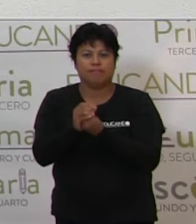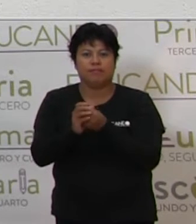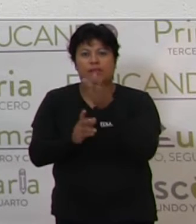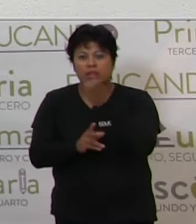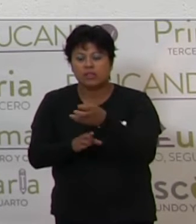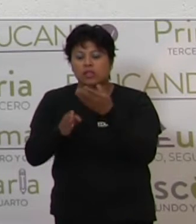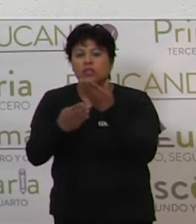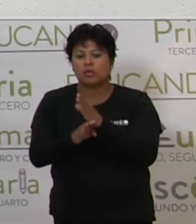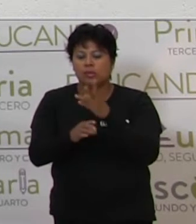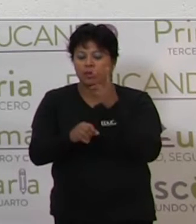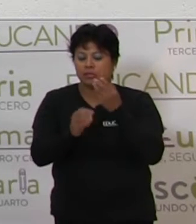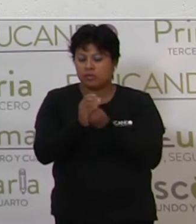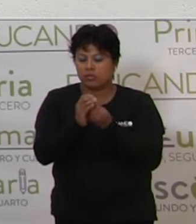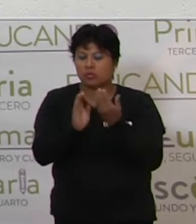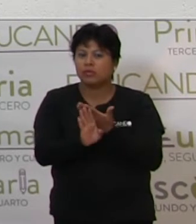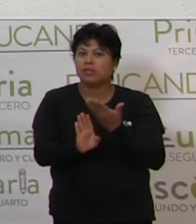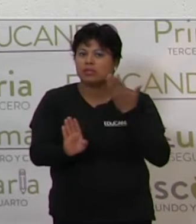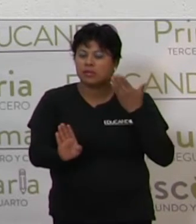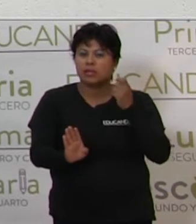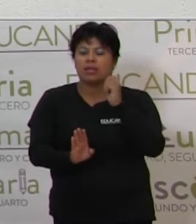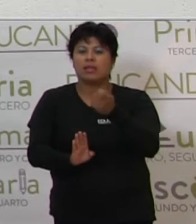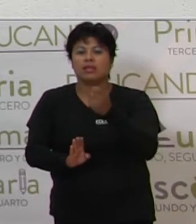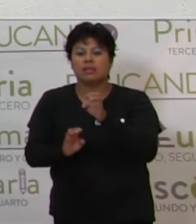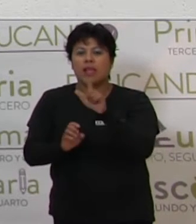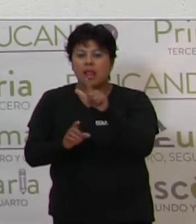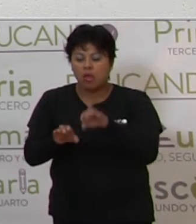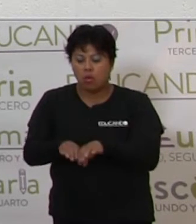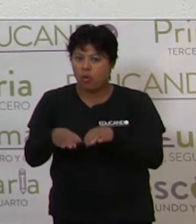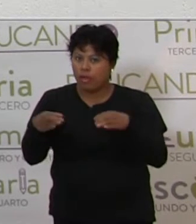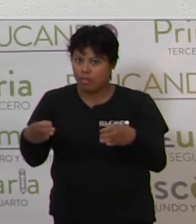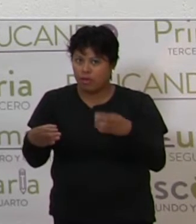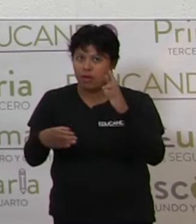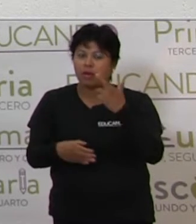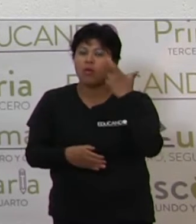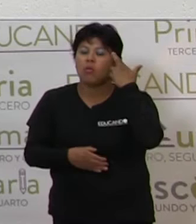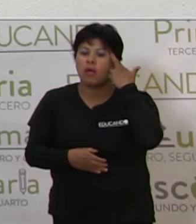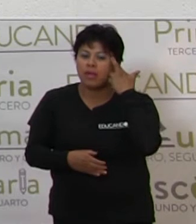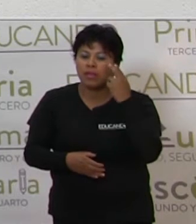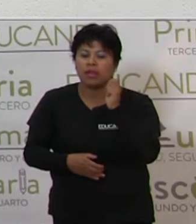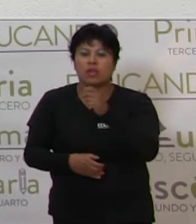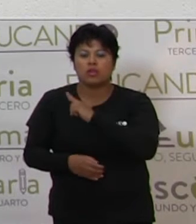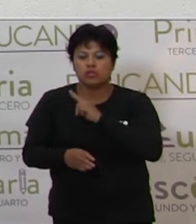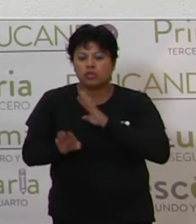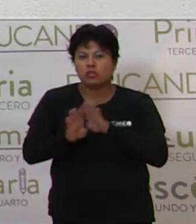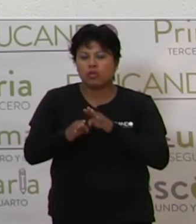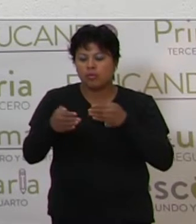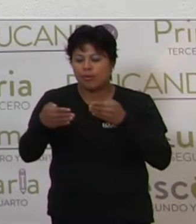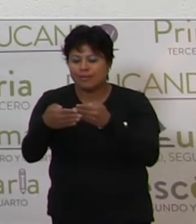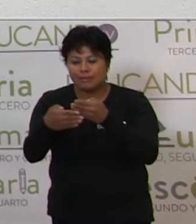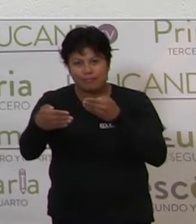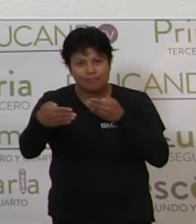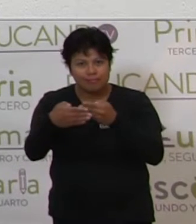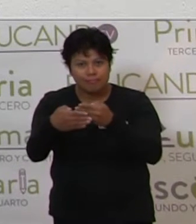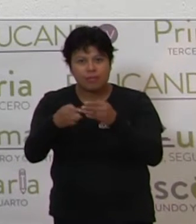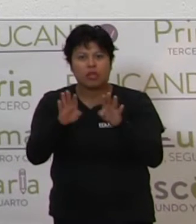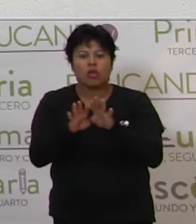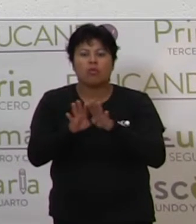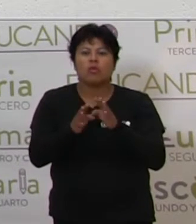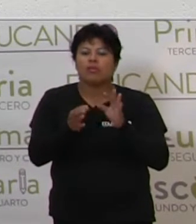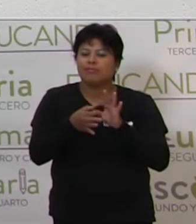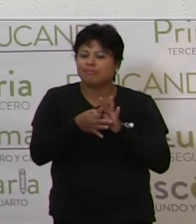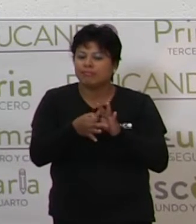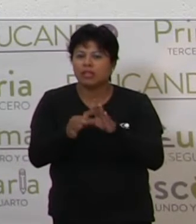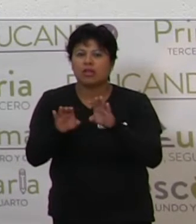de la sesión anterior, que fue el cuento. Recuerden que nos aproximamos, abordamos